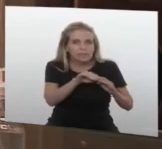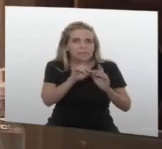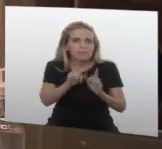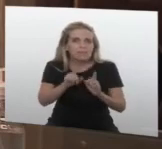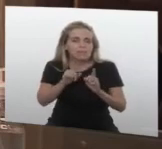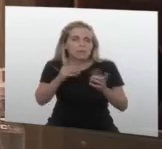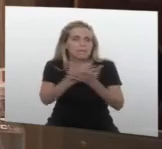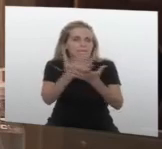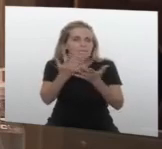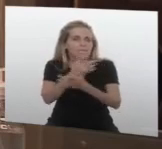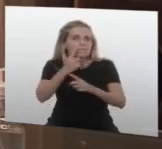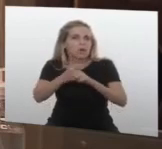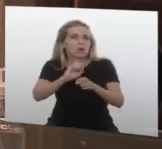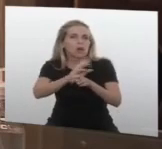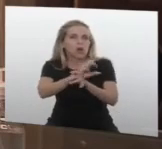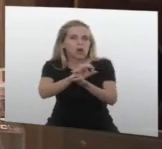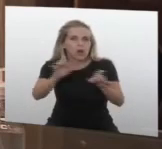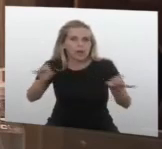nuestra.